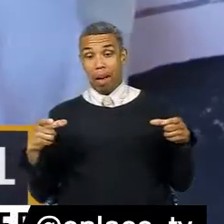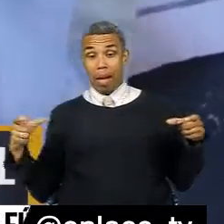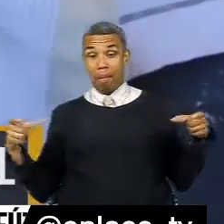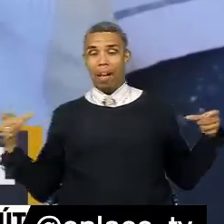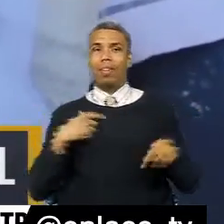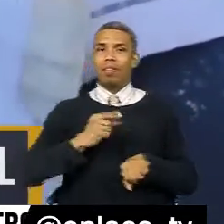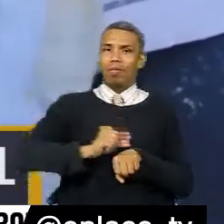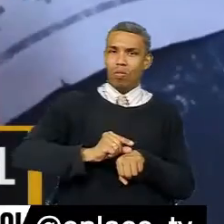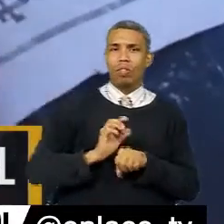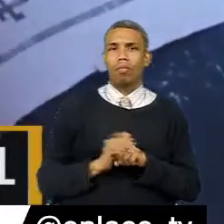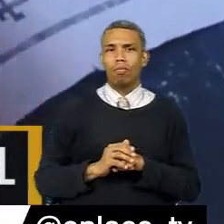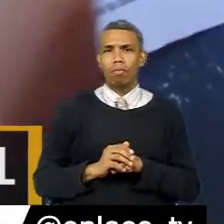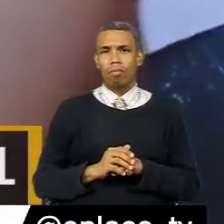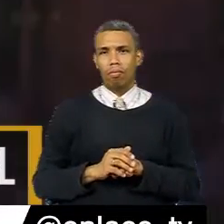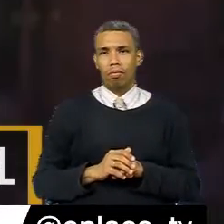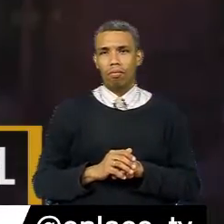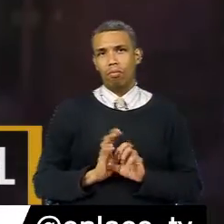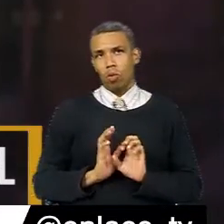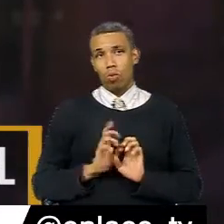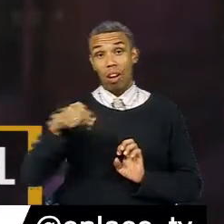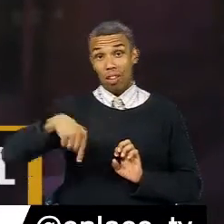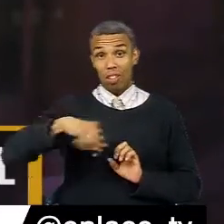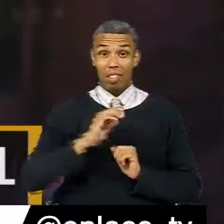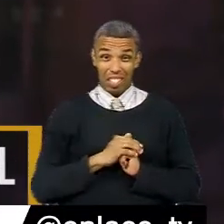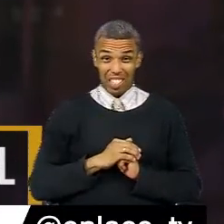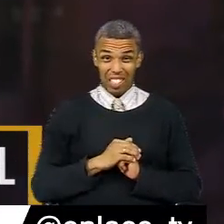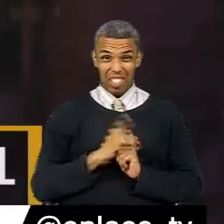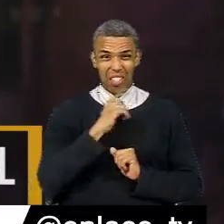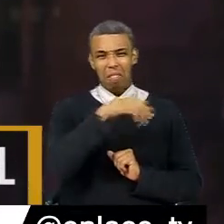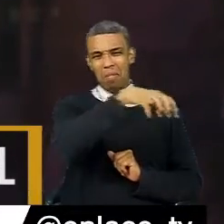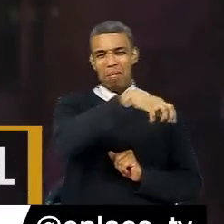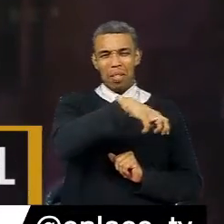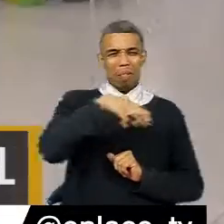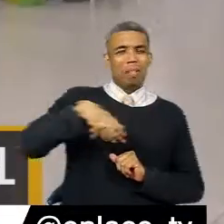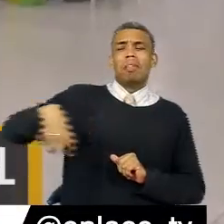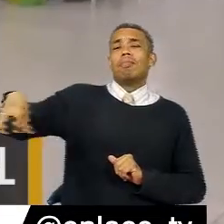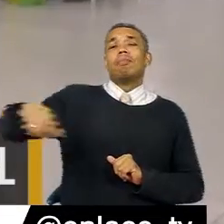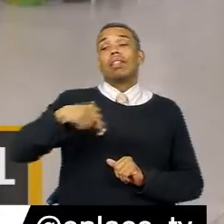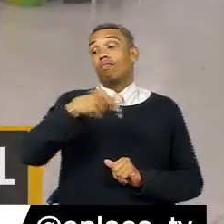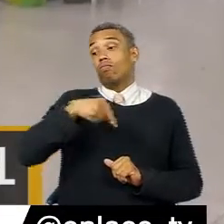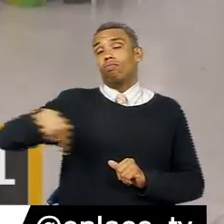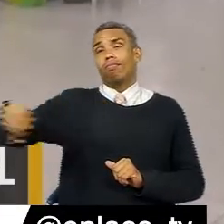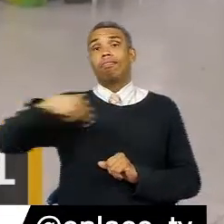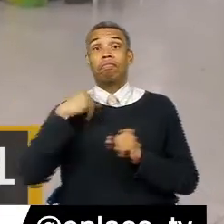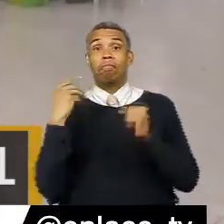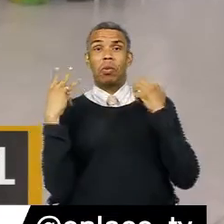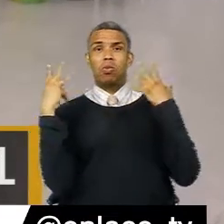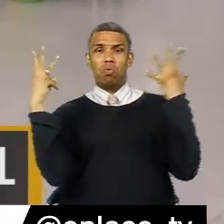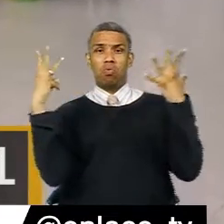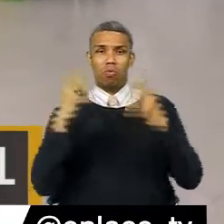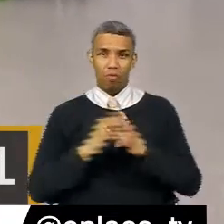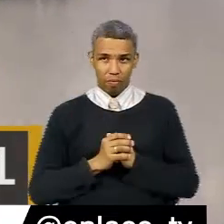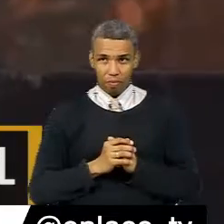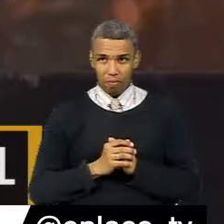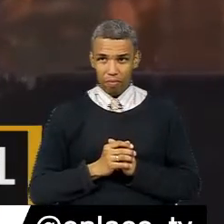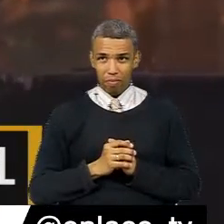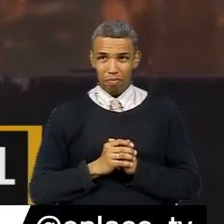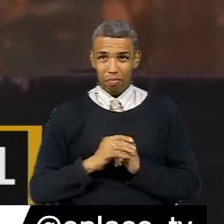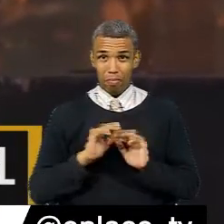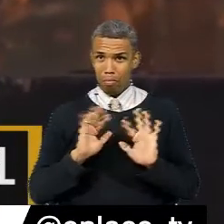8 sedes, 7 en arriendo, una en donde funciona nuestra sede administrativa. La Fundación Revivir cuenta hoy con una planta de más de